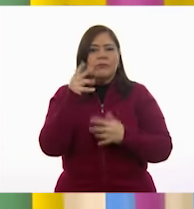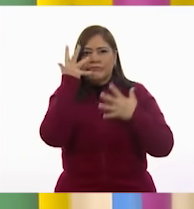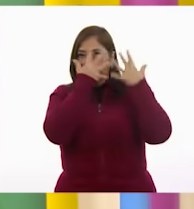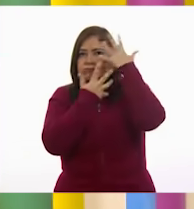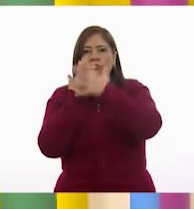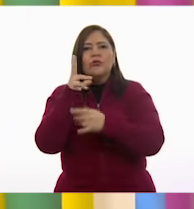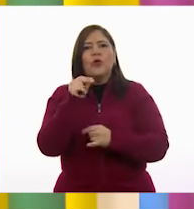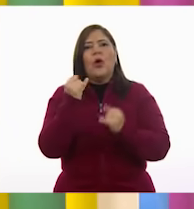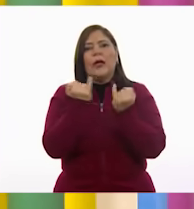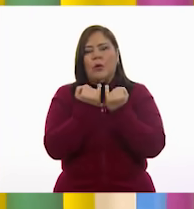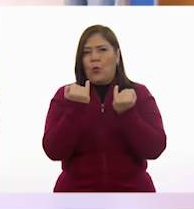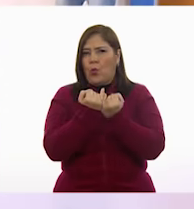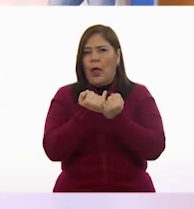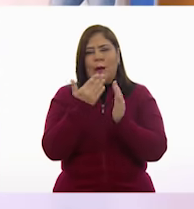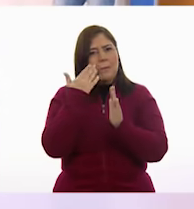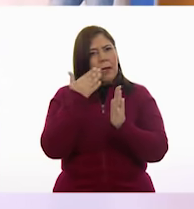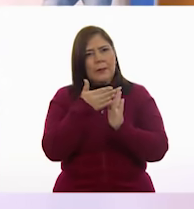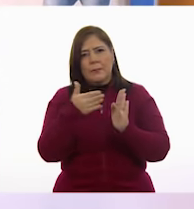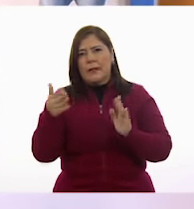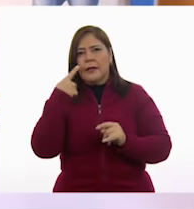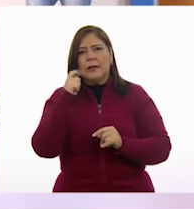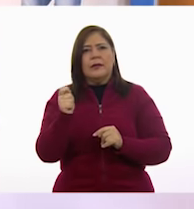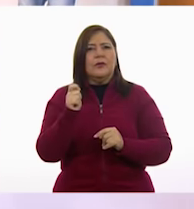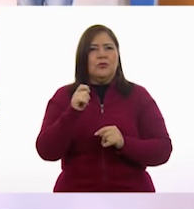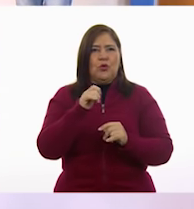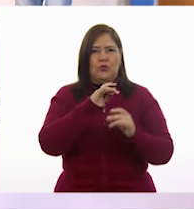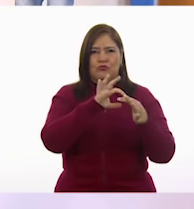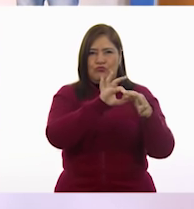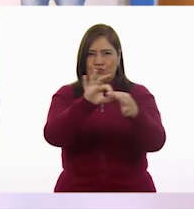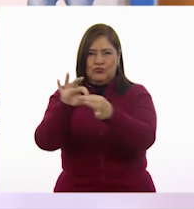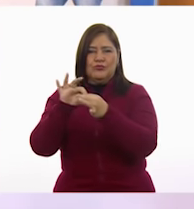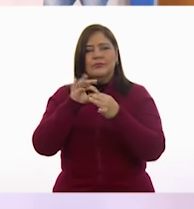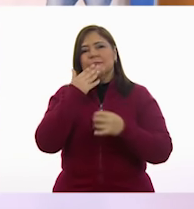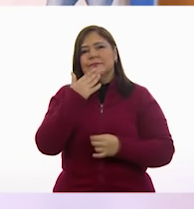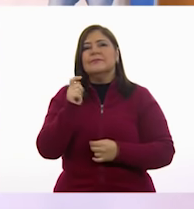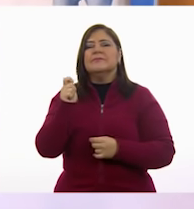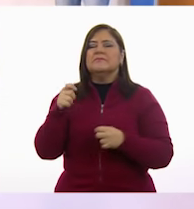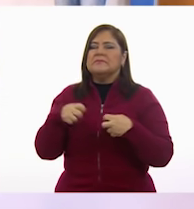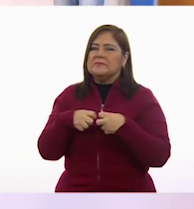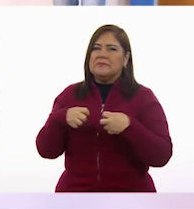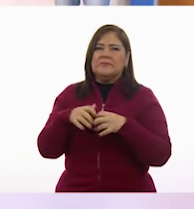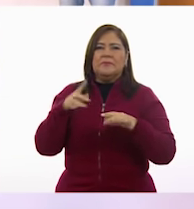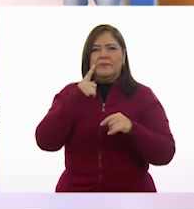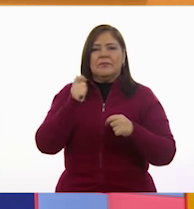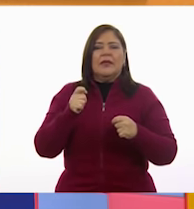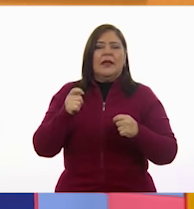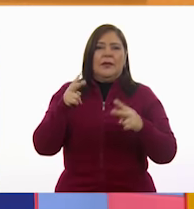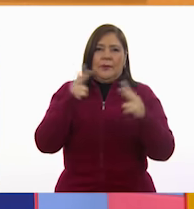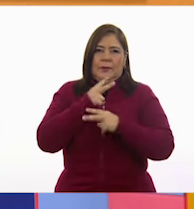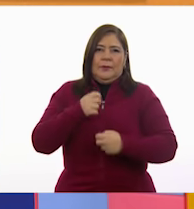mismo ritmo. Bien, entonces, para quitarnos un poquito los nervios, vamos a respirar profundamente, exhalamos despacio.